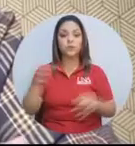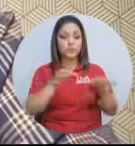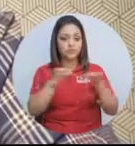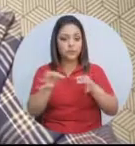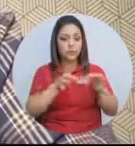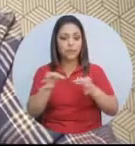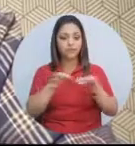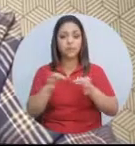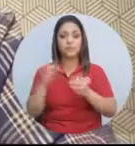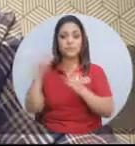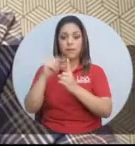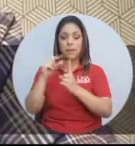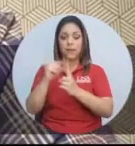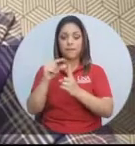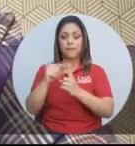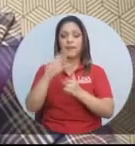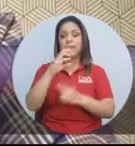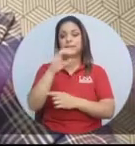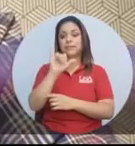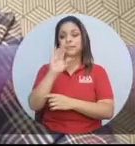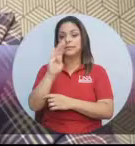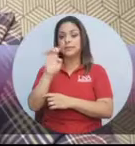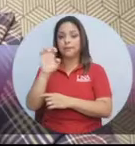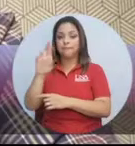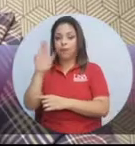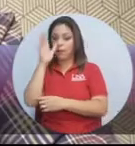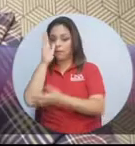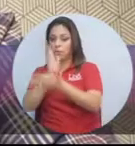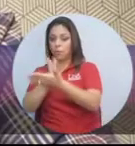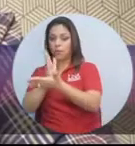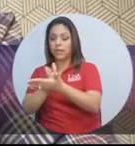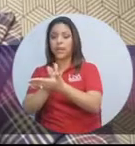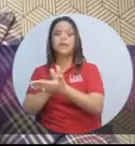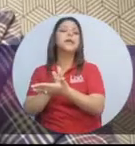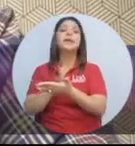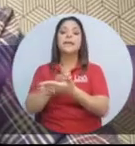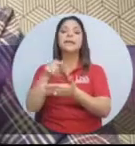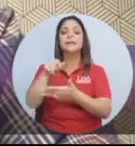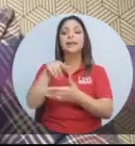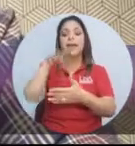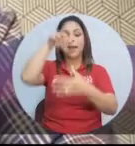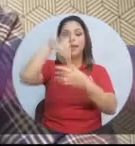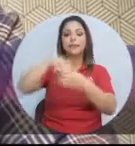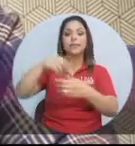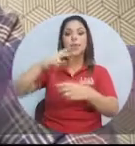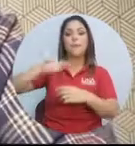Por definición, cuando hablamos de ciberbullying,